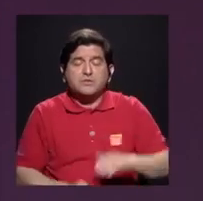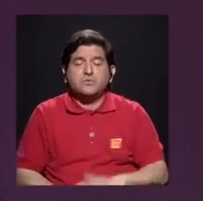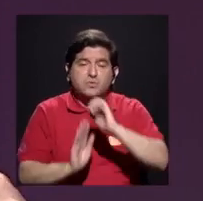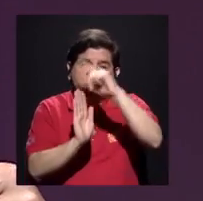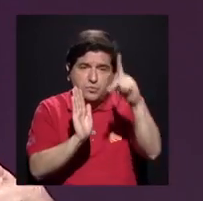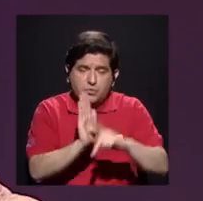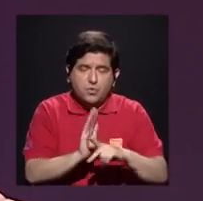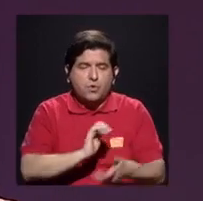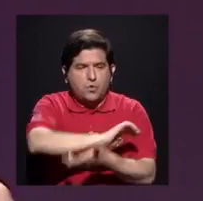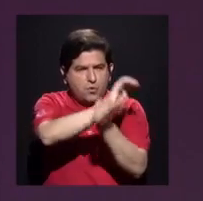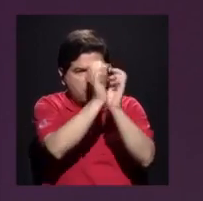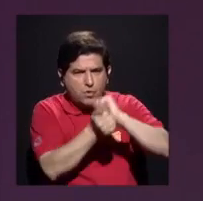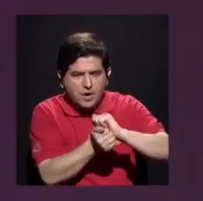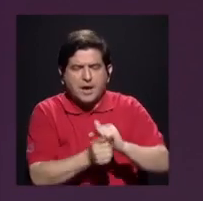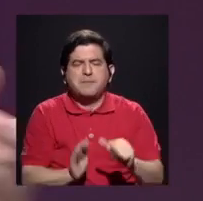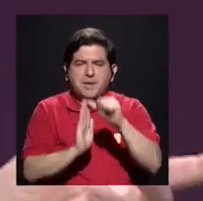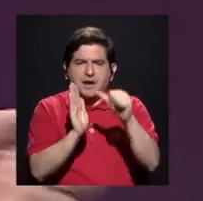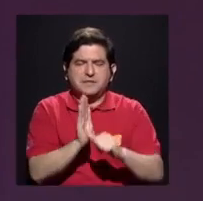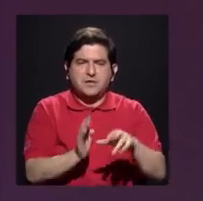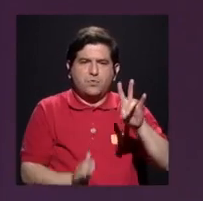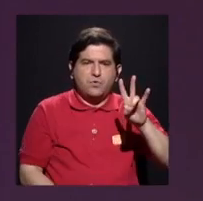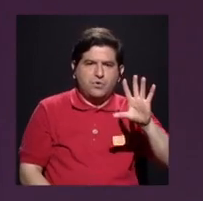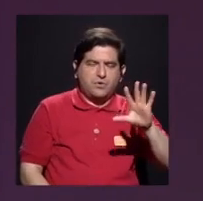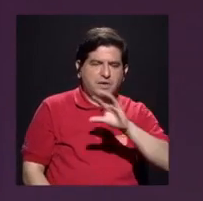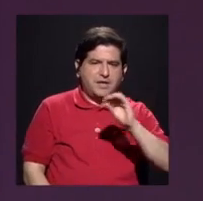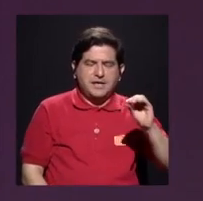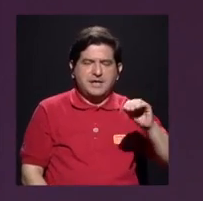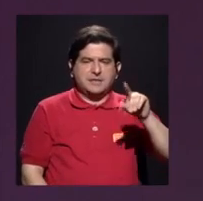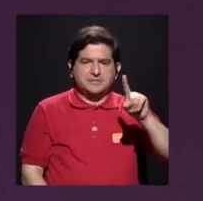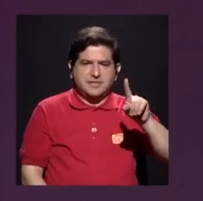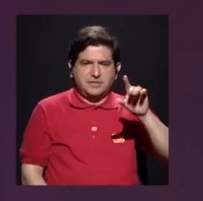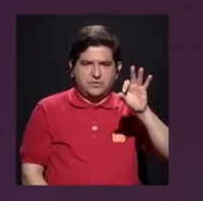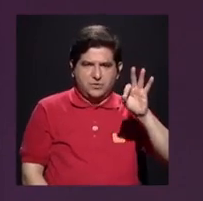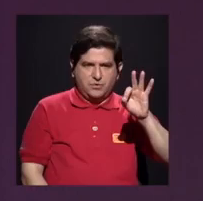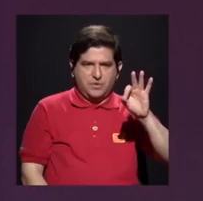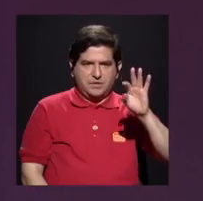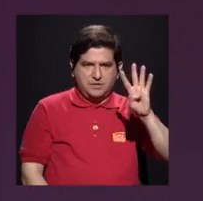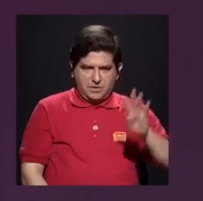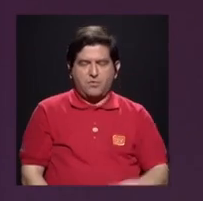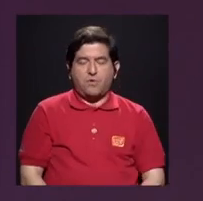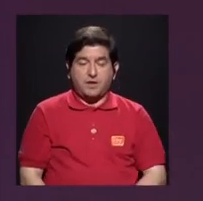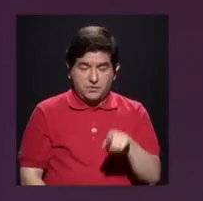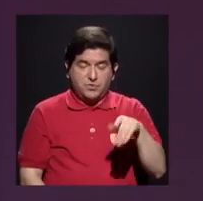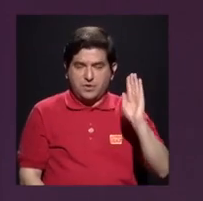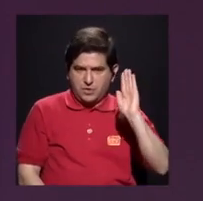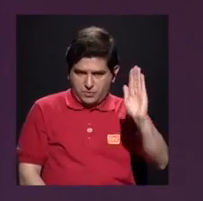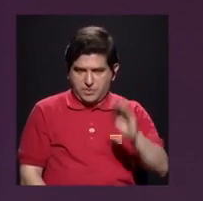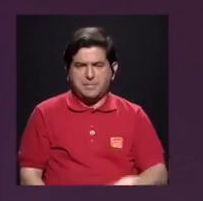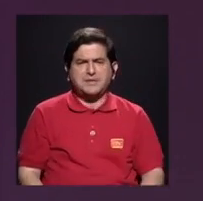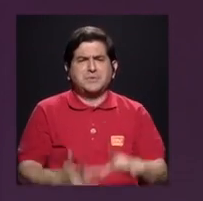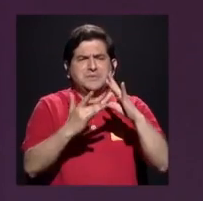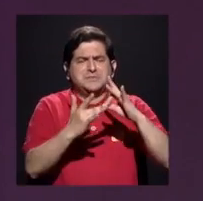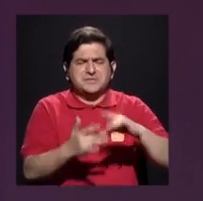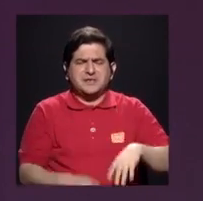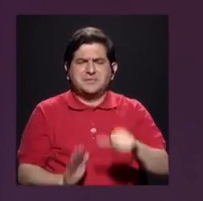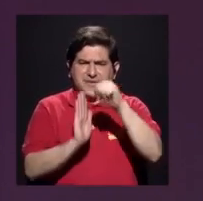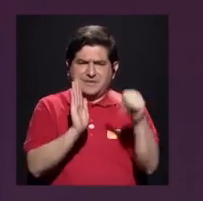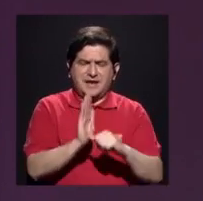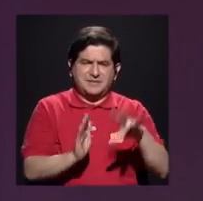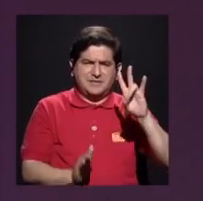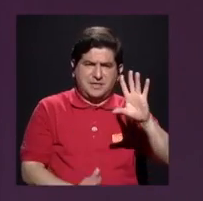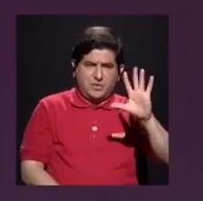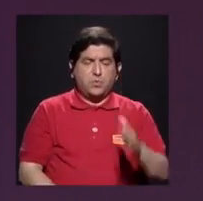una reforma del 75 y del 194 que es el del juramento pero sobre todo el de 75 pues tiene que cambiar